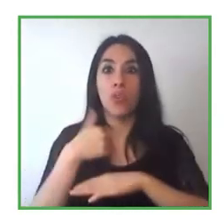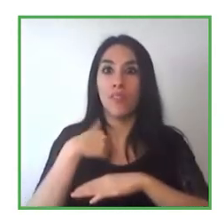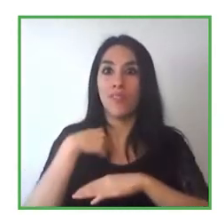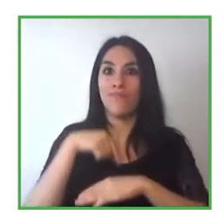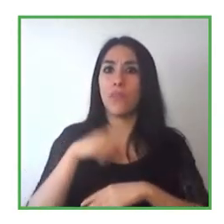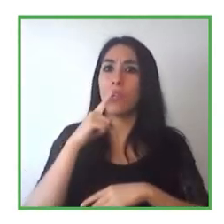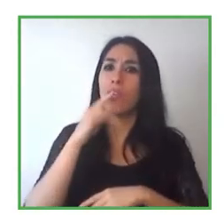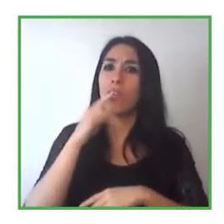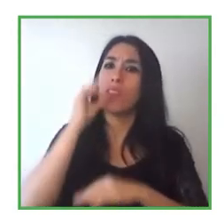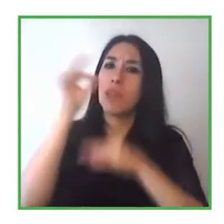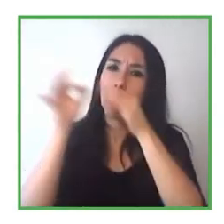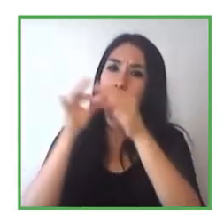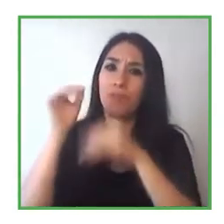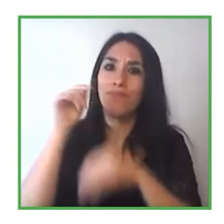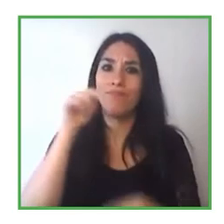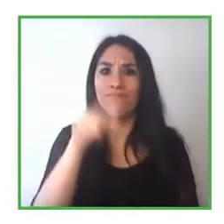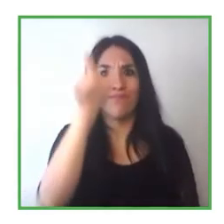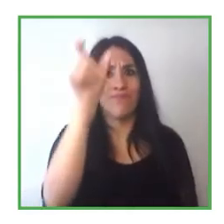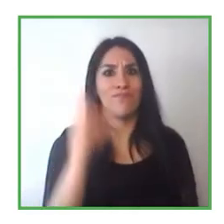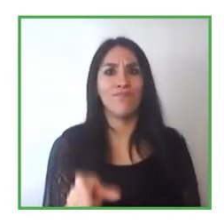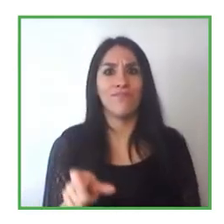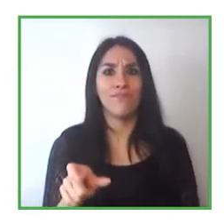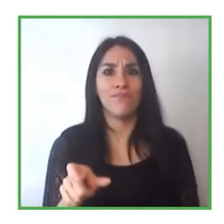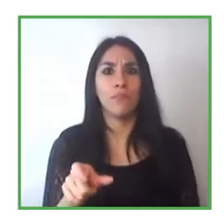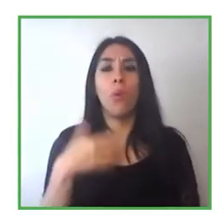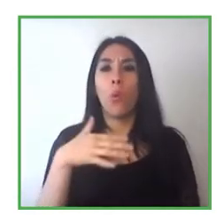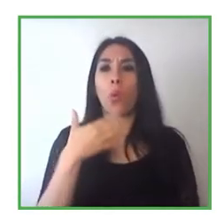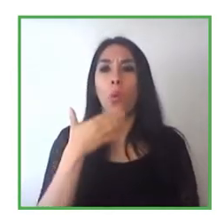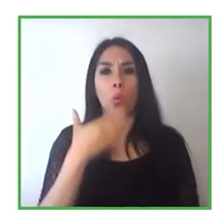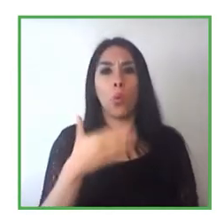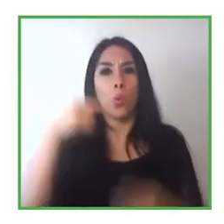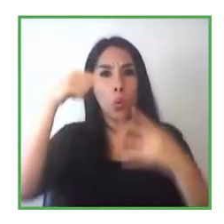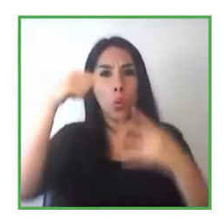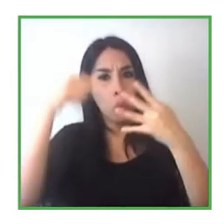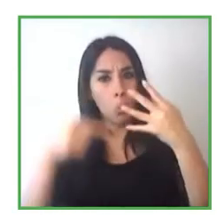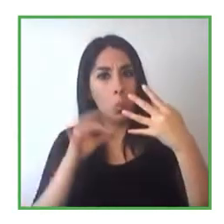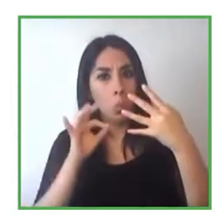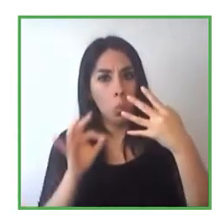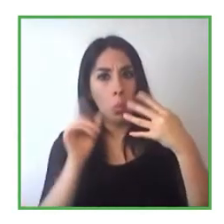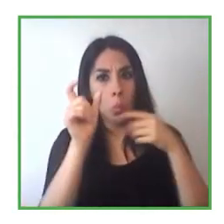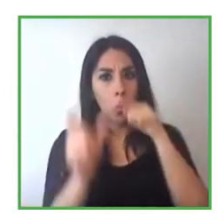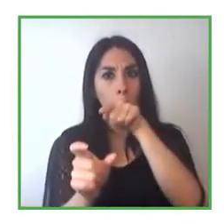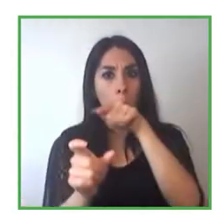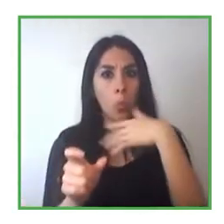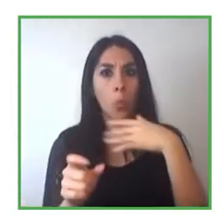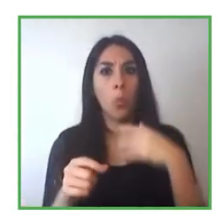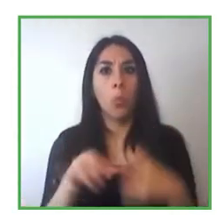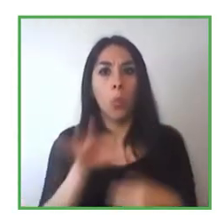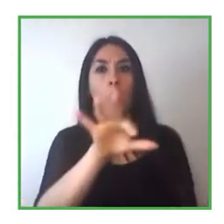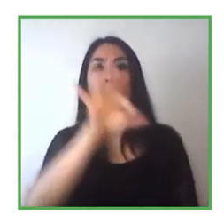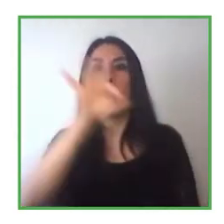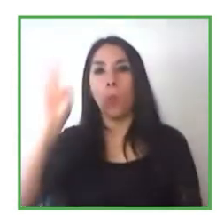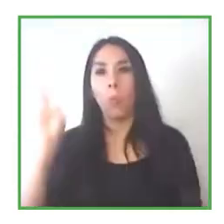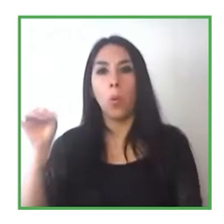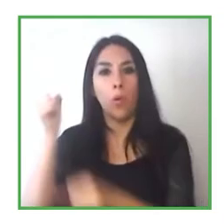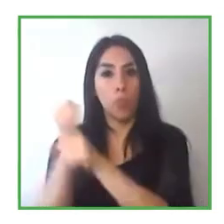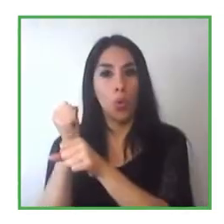candidato no solo porque cubre perfectamente las competencias del puesto, sino porque ese